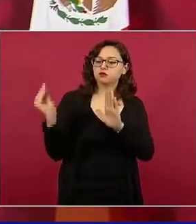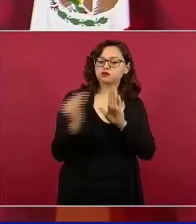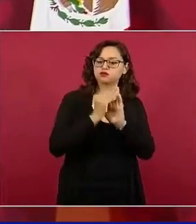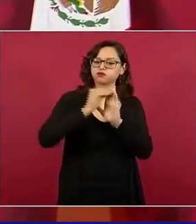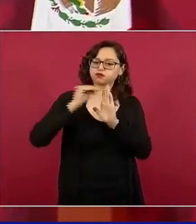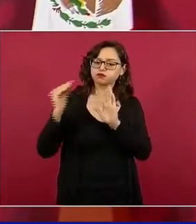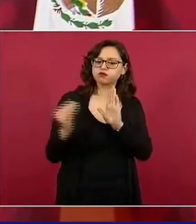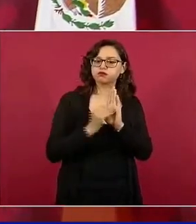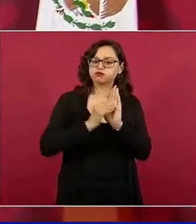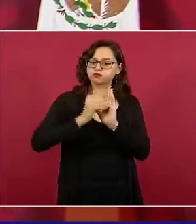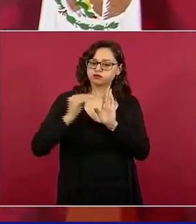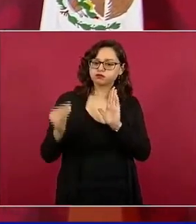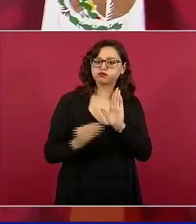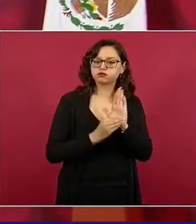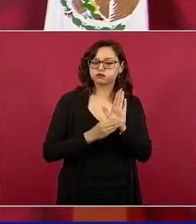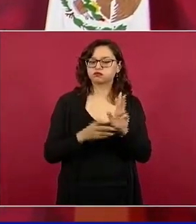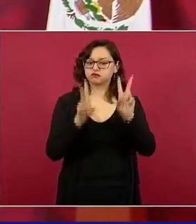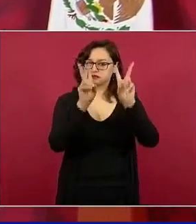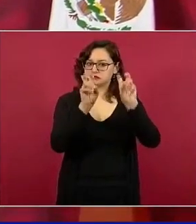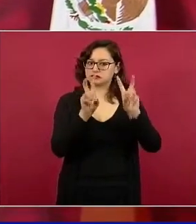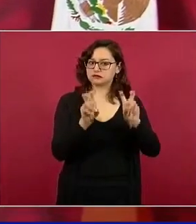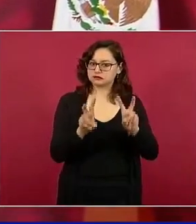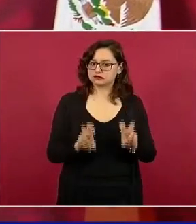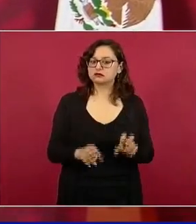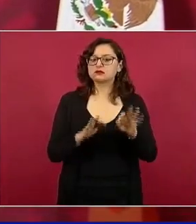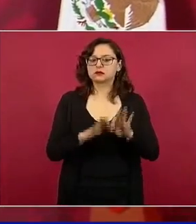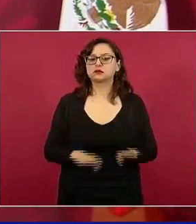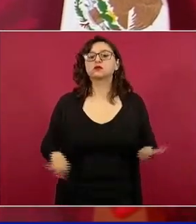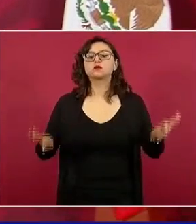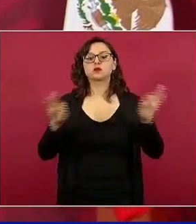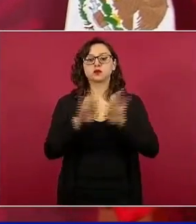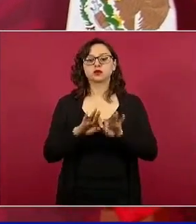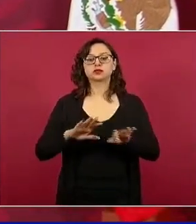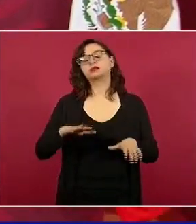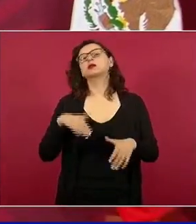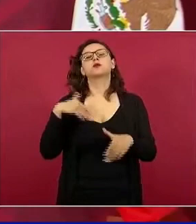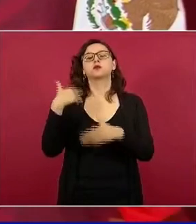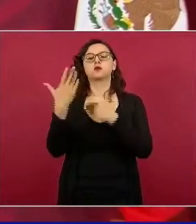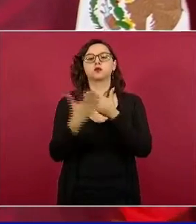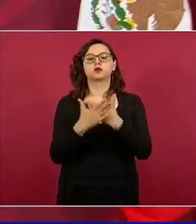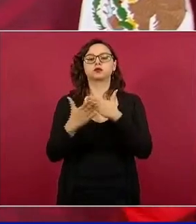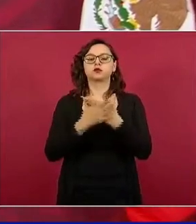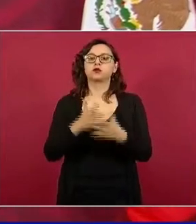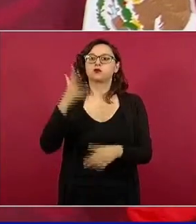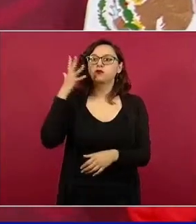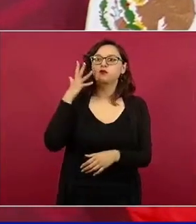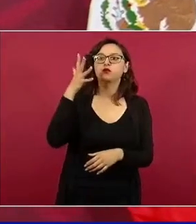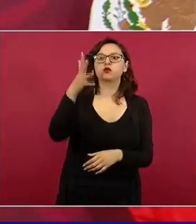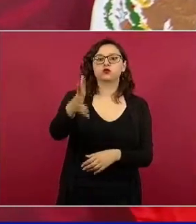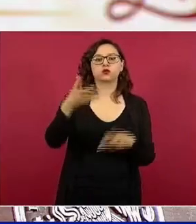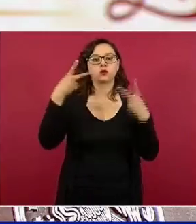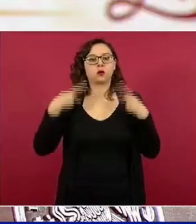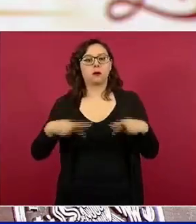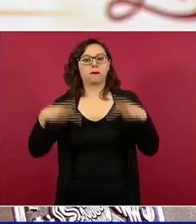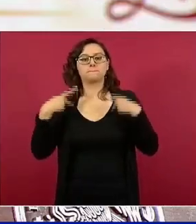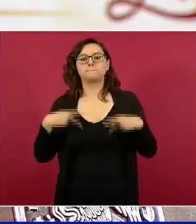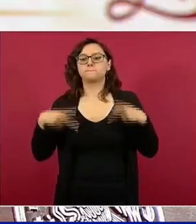algunos aspectos para facilitar el que